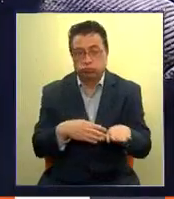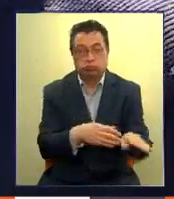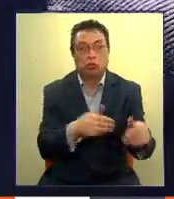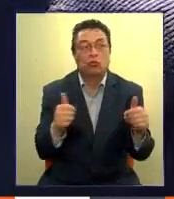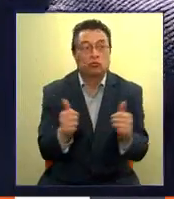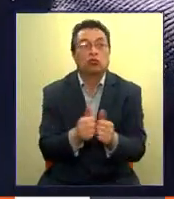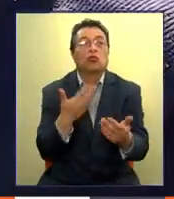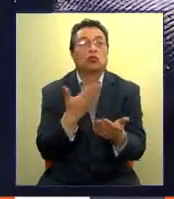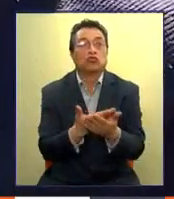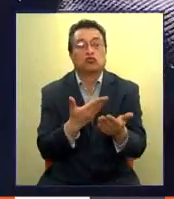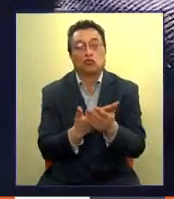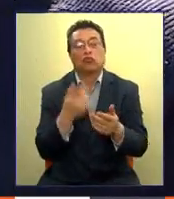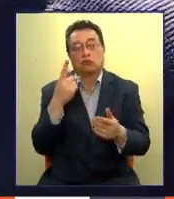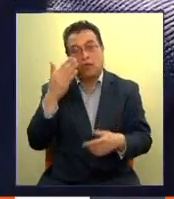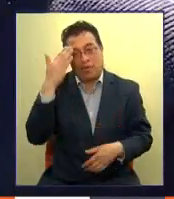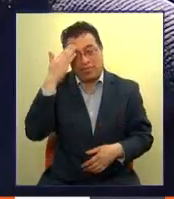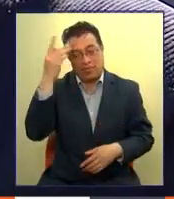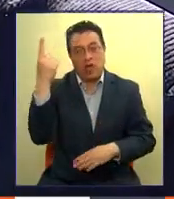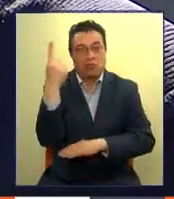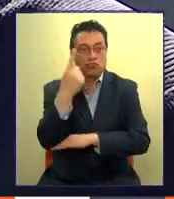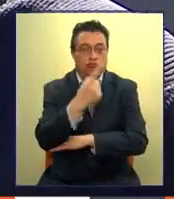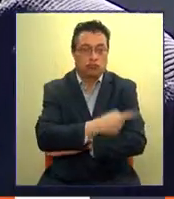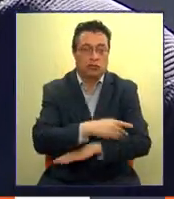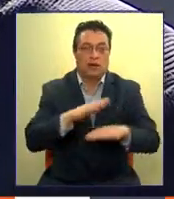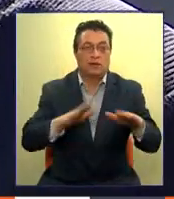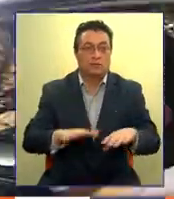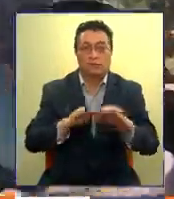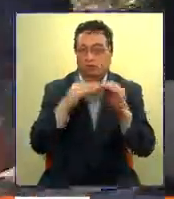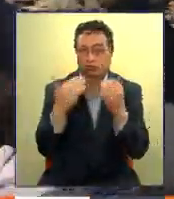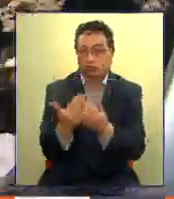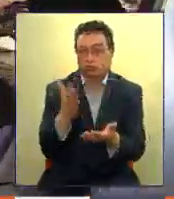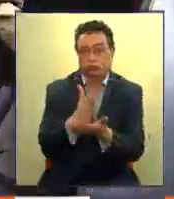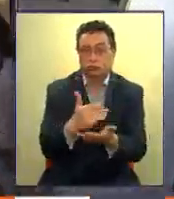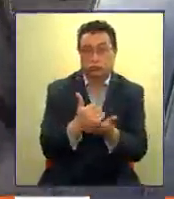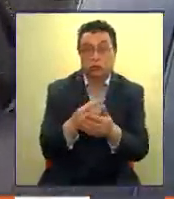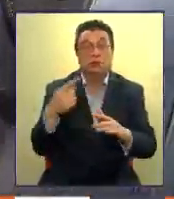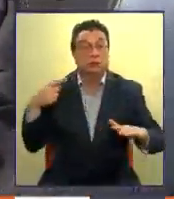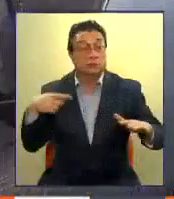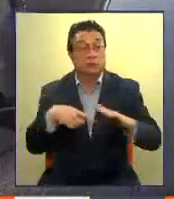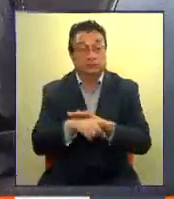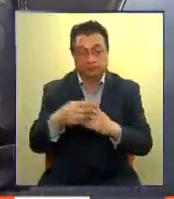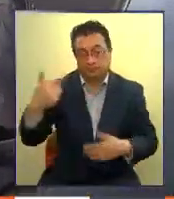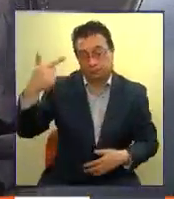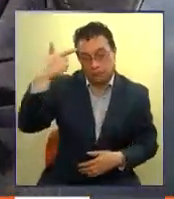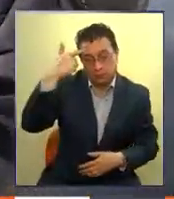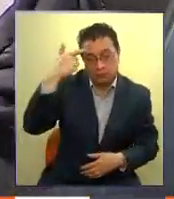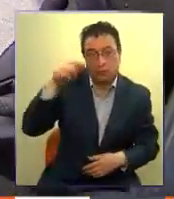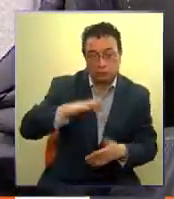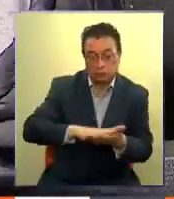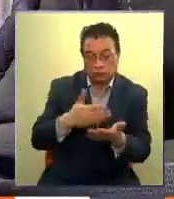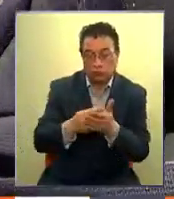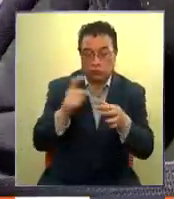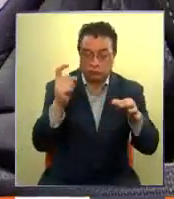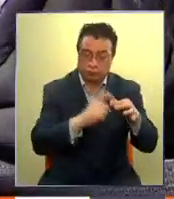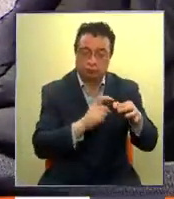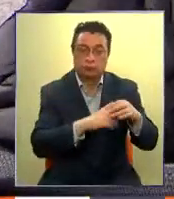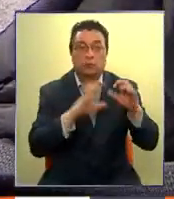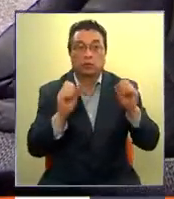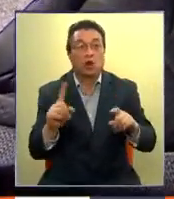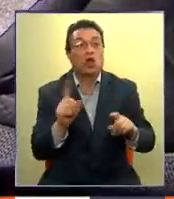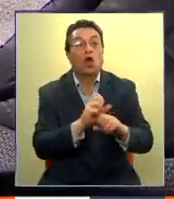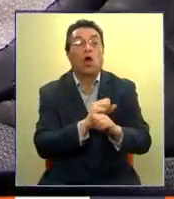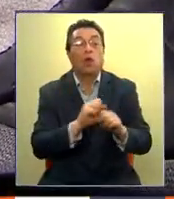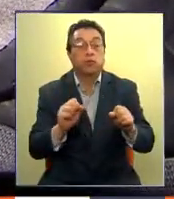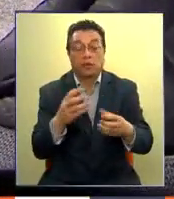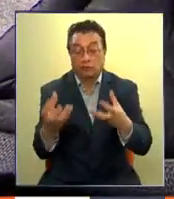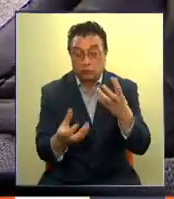bien el día completo, digamos. Porque tienen todo planeado. Al llegar, les toman la temperatura y chequean el registro online, pero no pueden hacer picnics